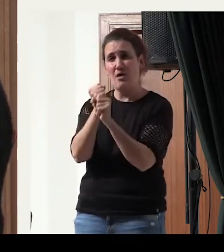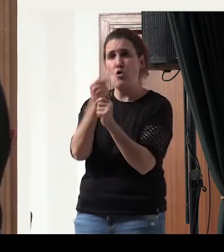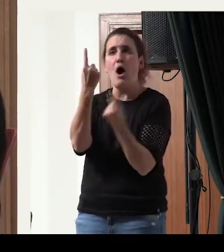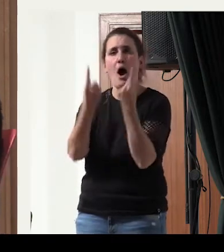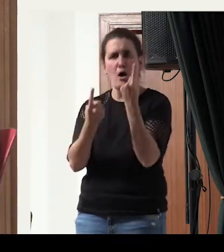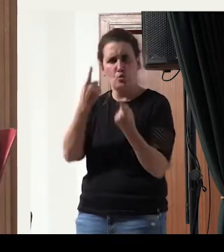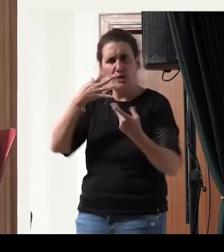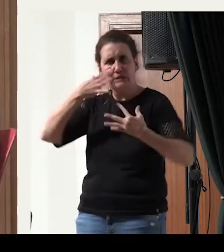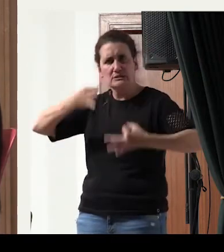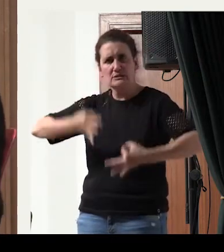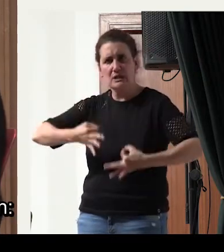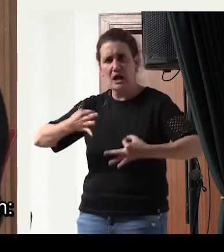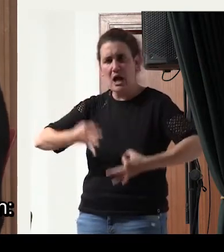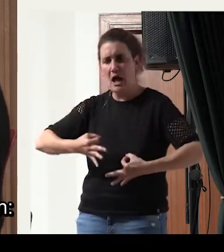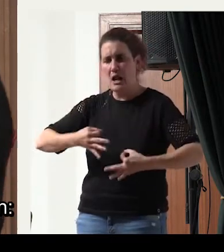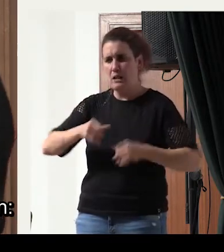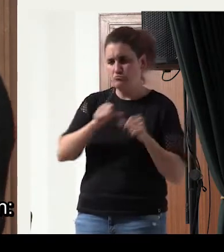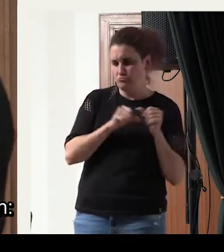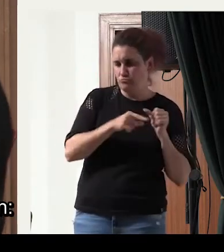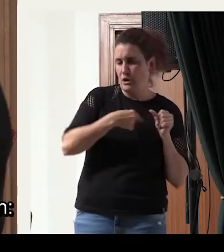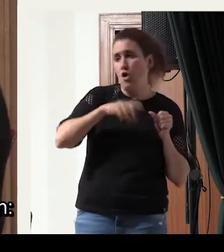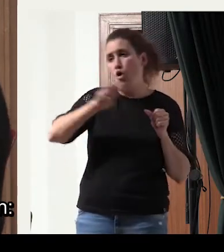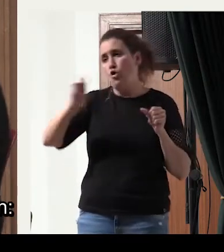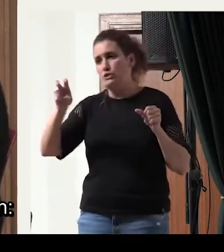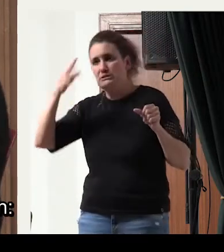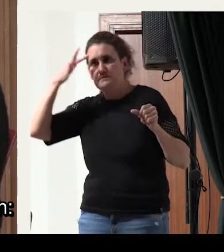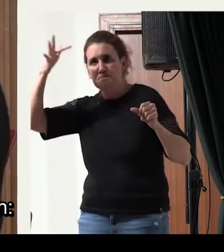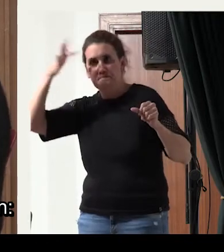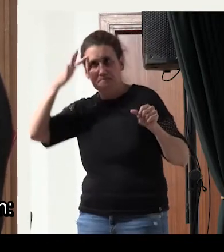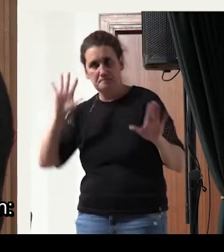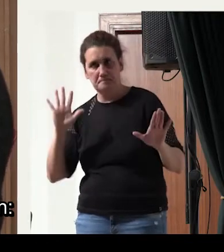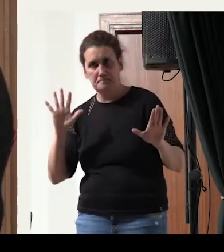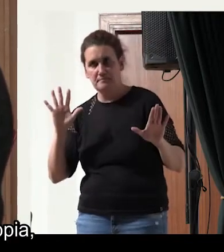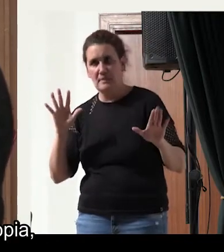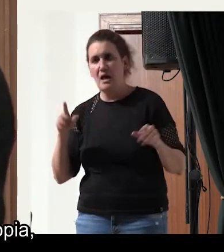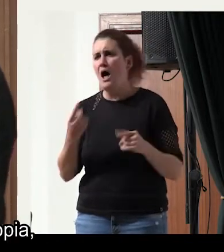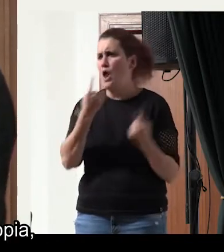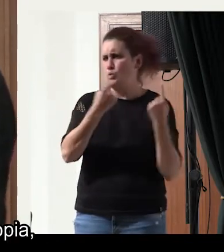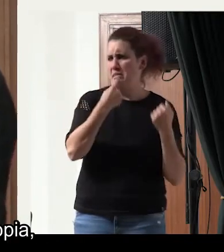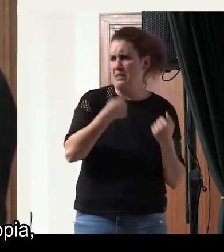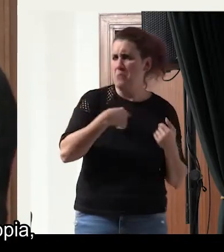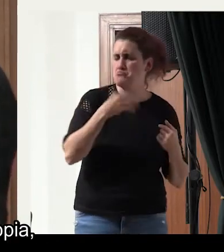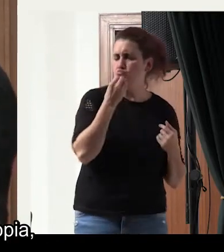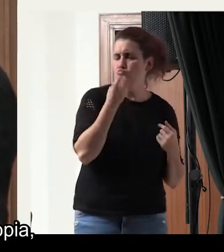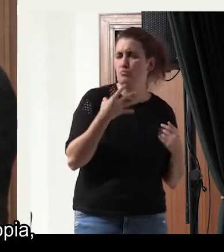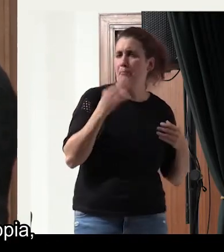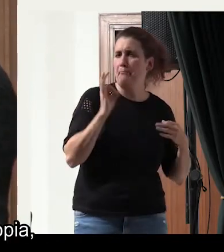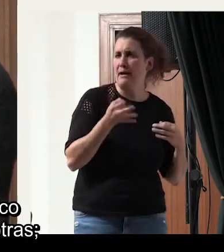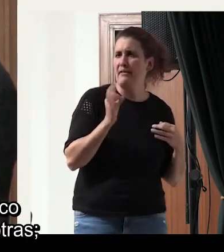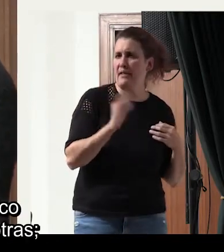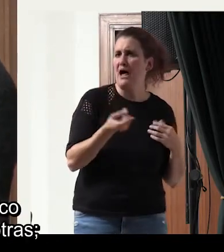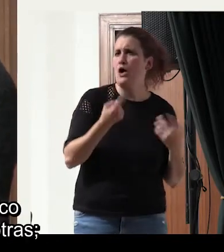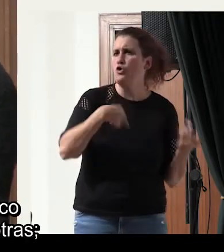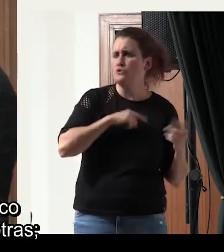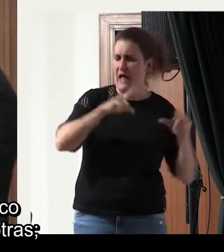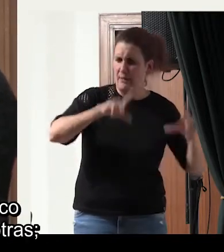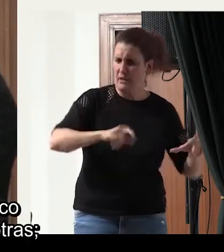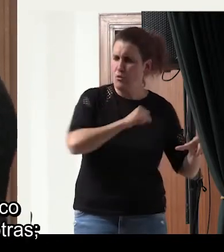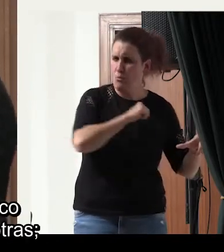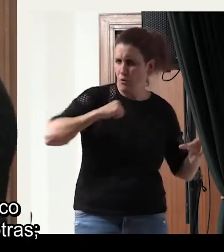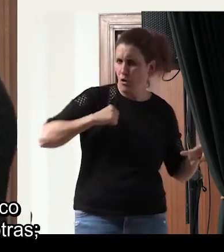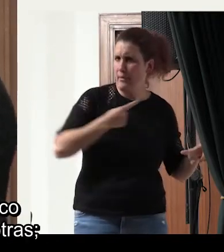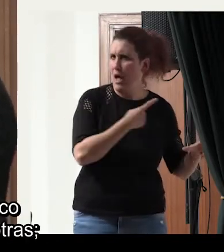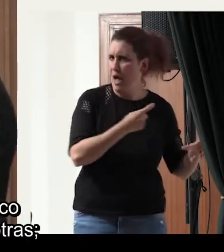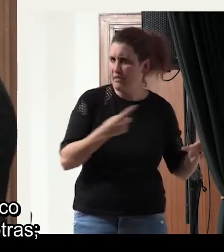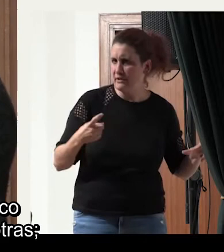mundo, y otras desde lo simbólico. Lo real, algunas decían, bueno, es verdad, necesitamos una habitación propia, porque en el